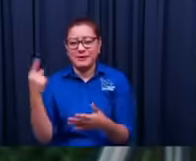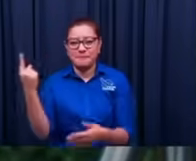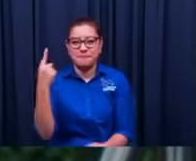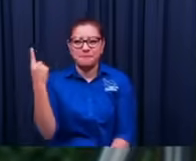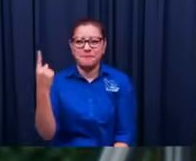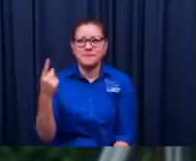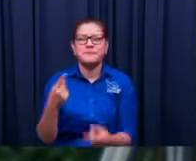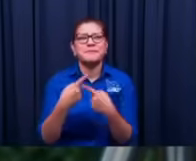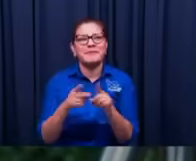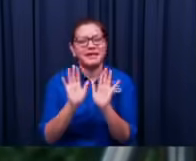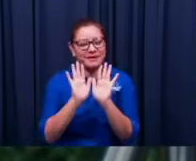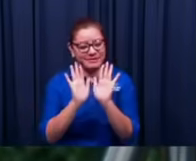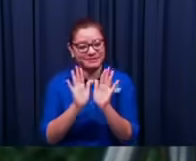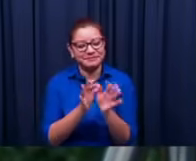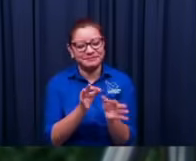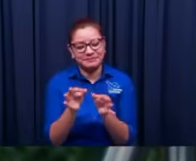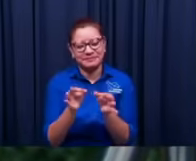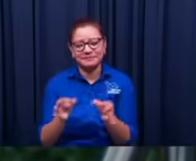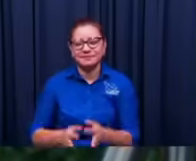pues,